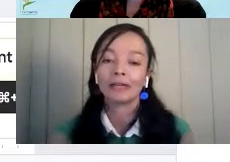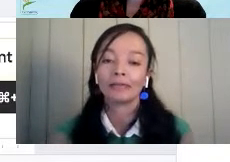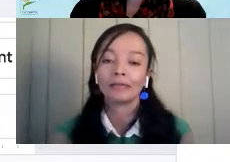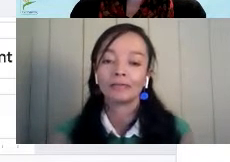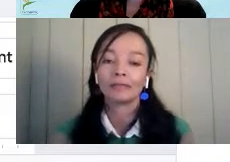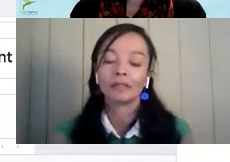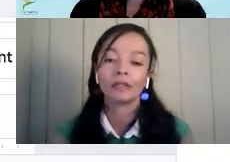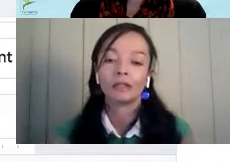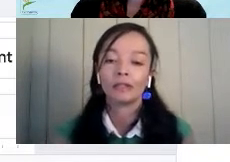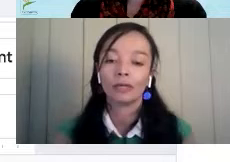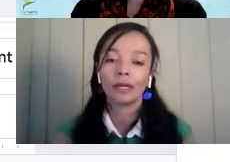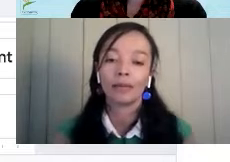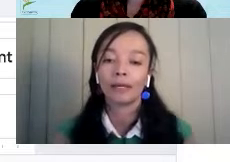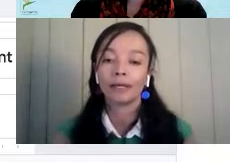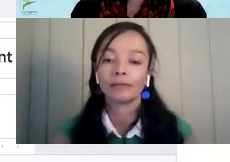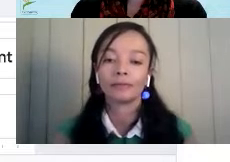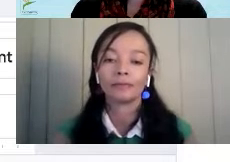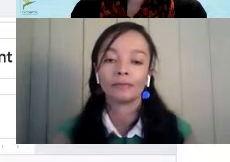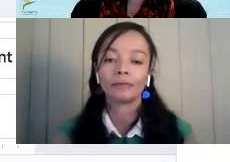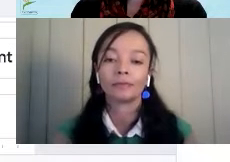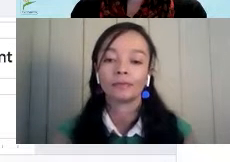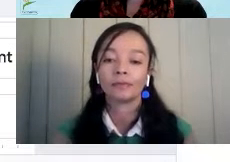Ok. Voy a dejar pequeño.